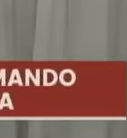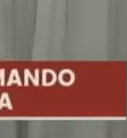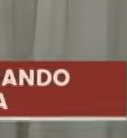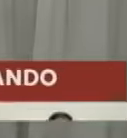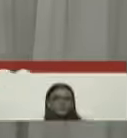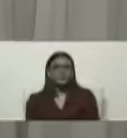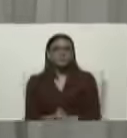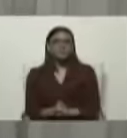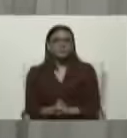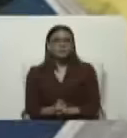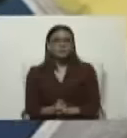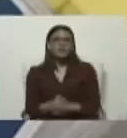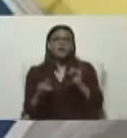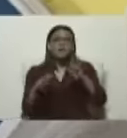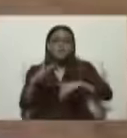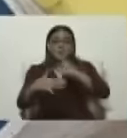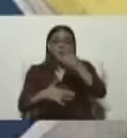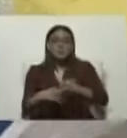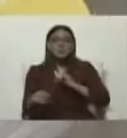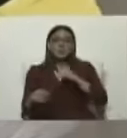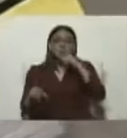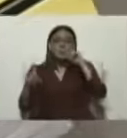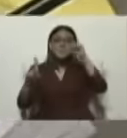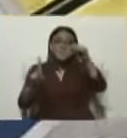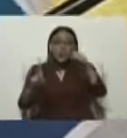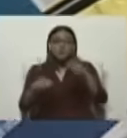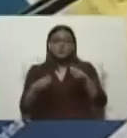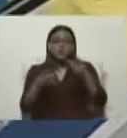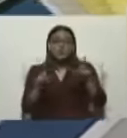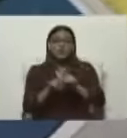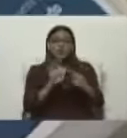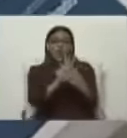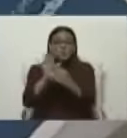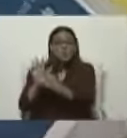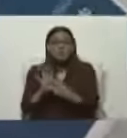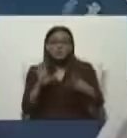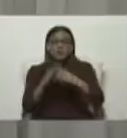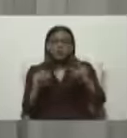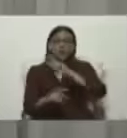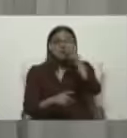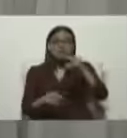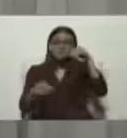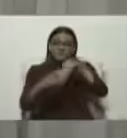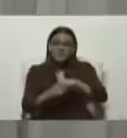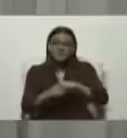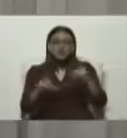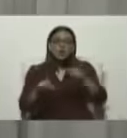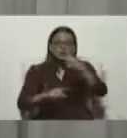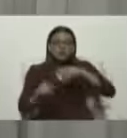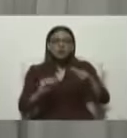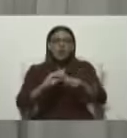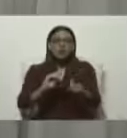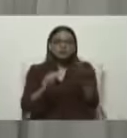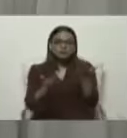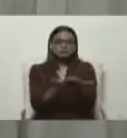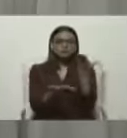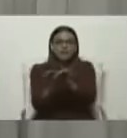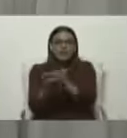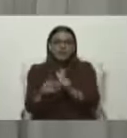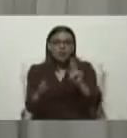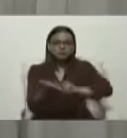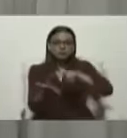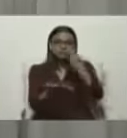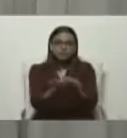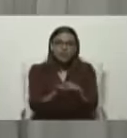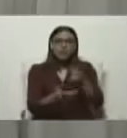de Nicolás Maduro, que ha sido presentado en todos los rincones de la República, que ha sido traducido a nuestros idiomas